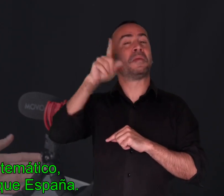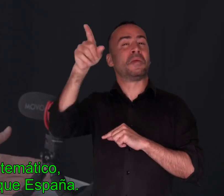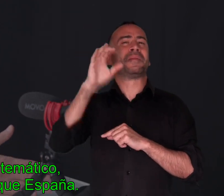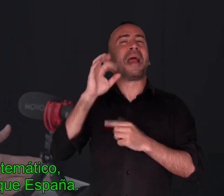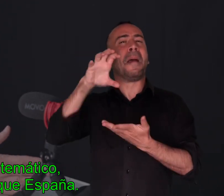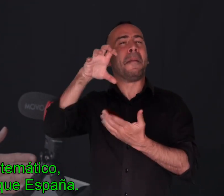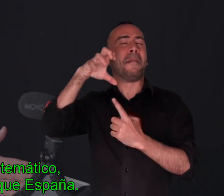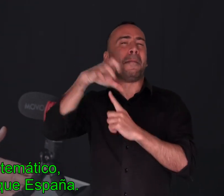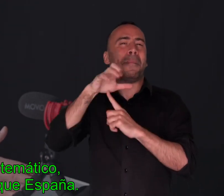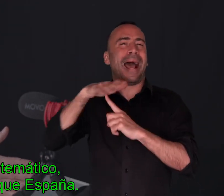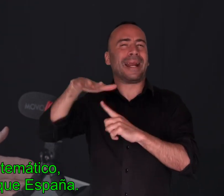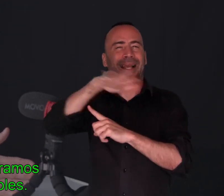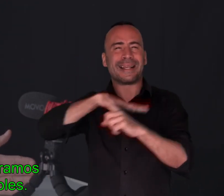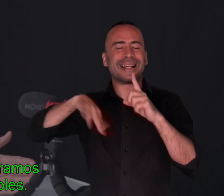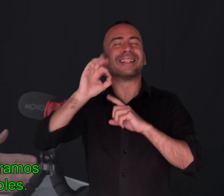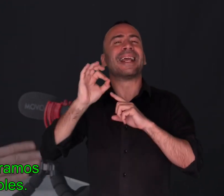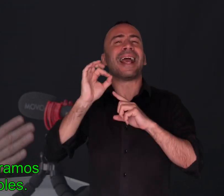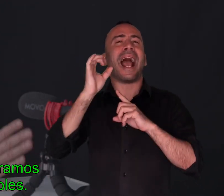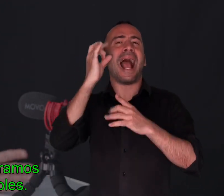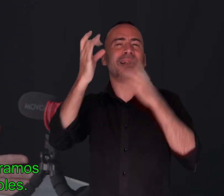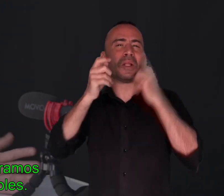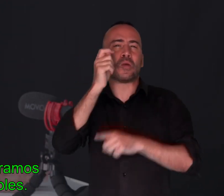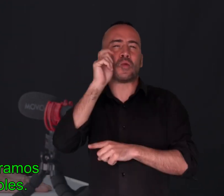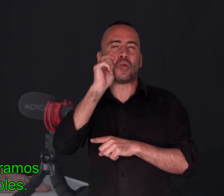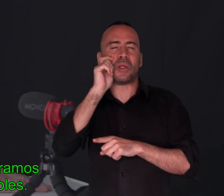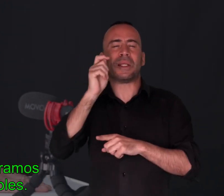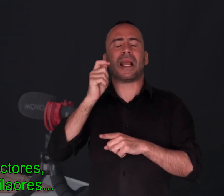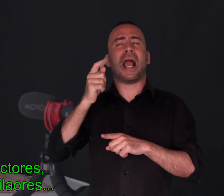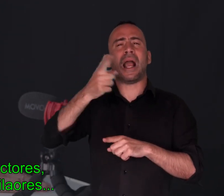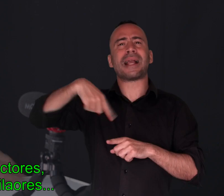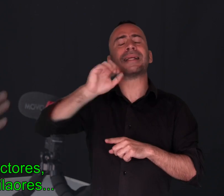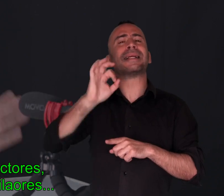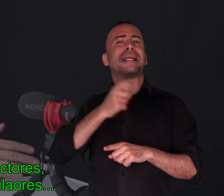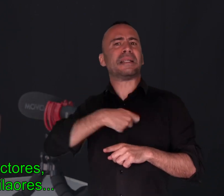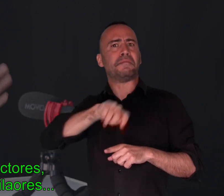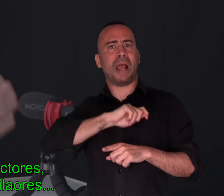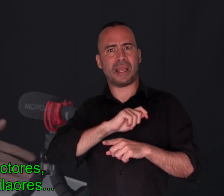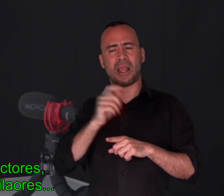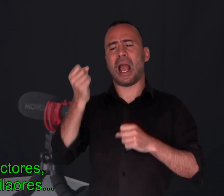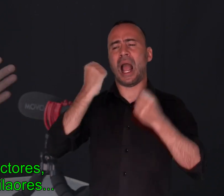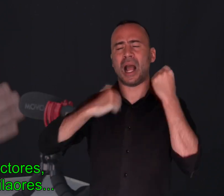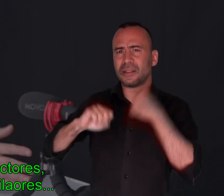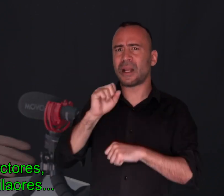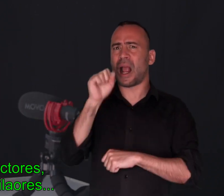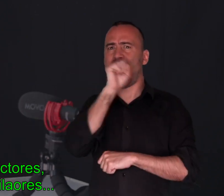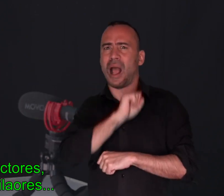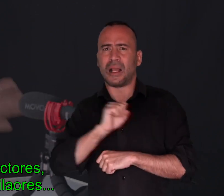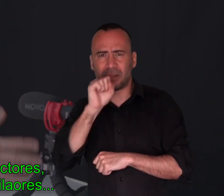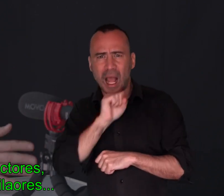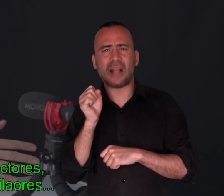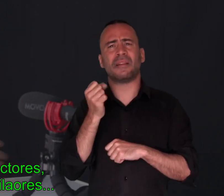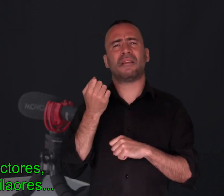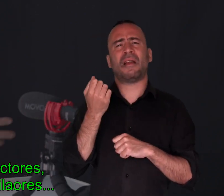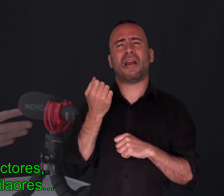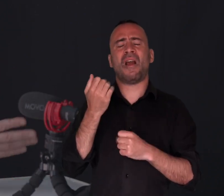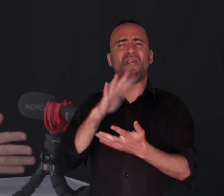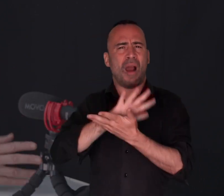temático que se l que se llama parque España y entonces éramos 80 españoles bailarines actores cantadores